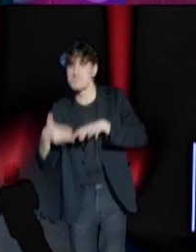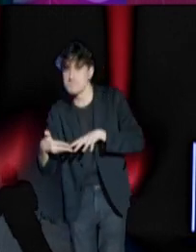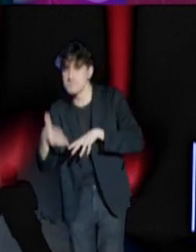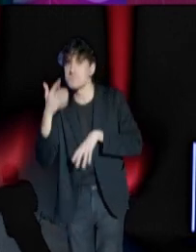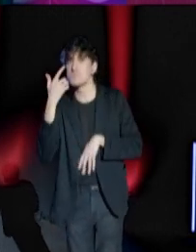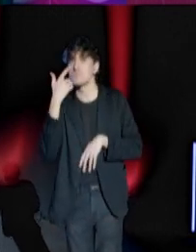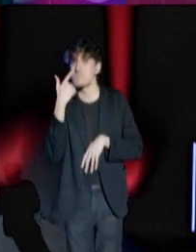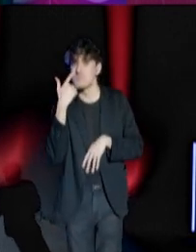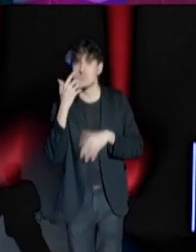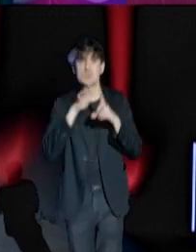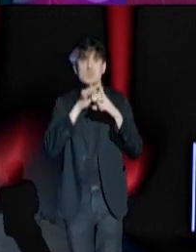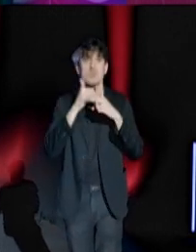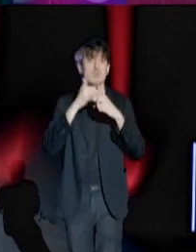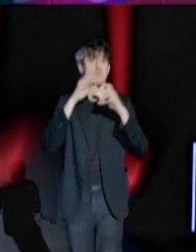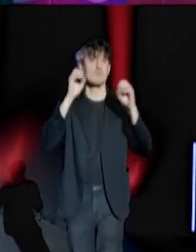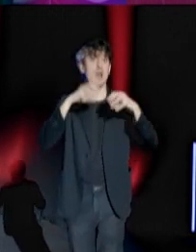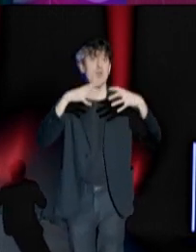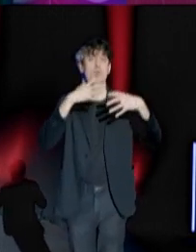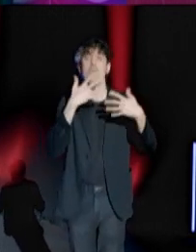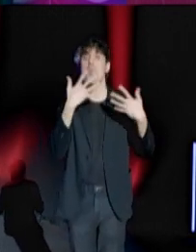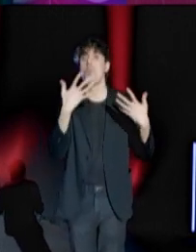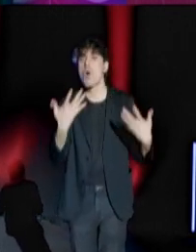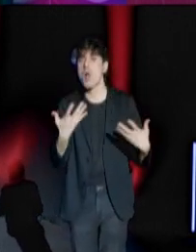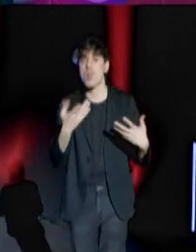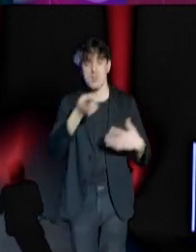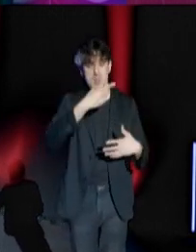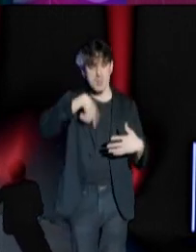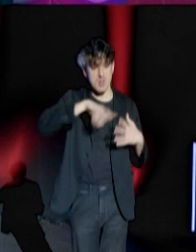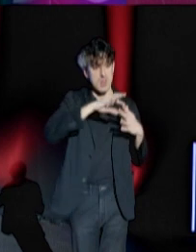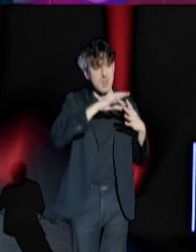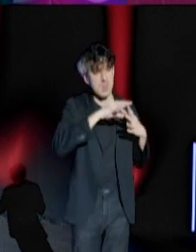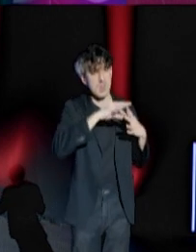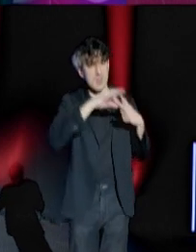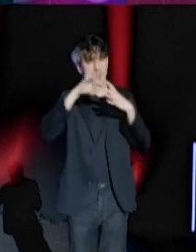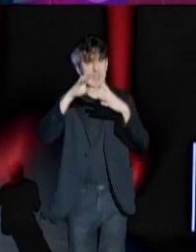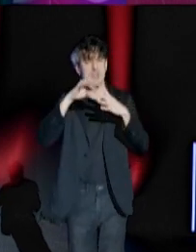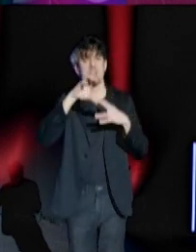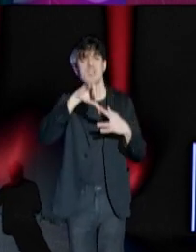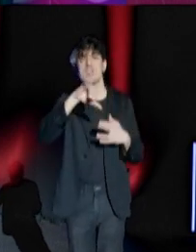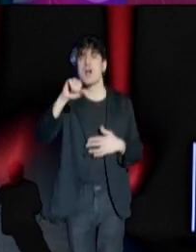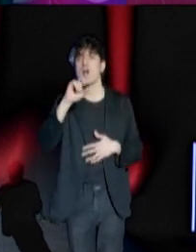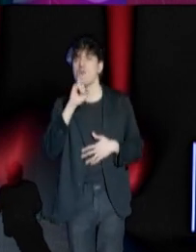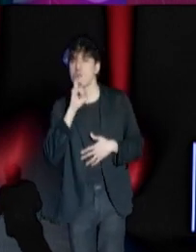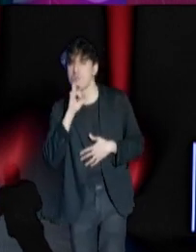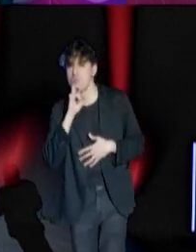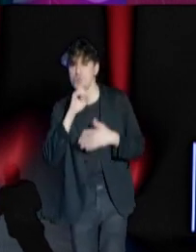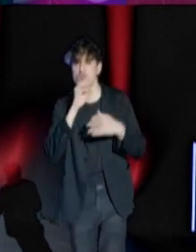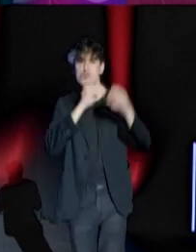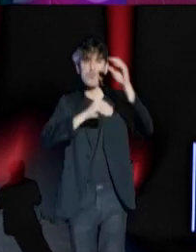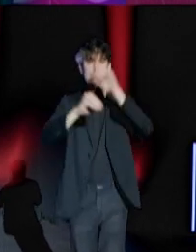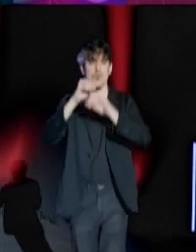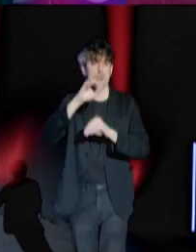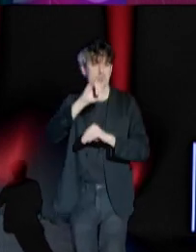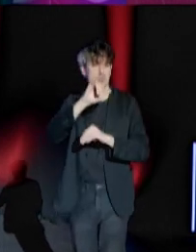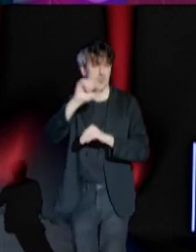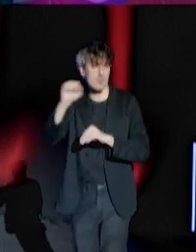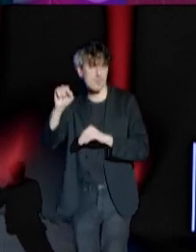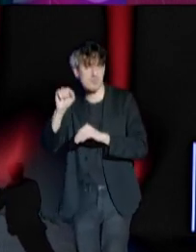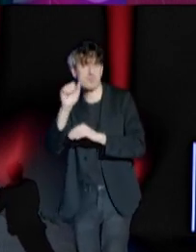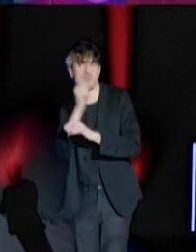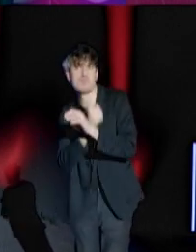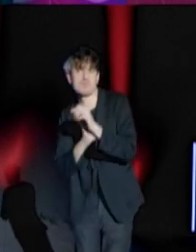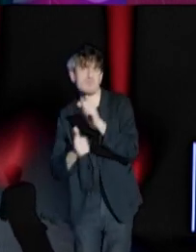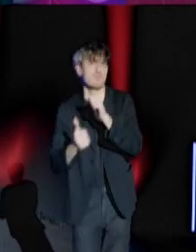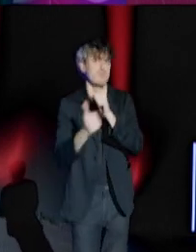cómo lideramos con ia somos capaces de anteponer una solución de Inteligencia artificial a cualquier problema de negocio Pero